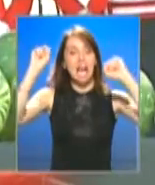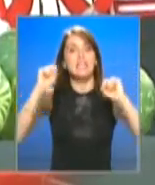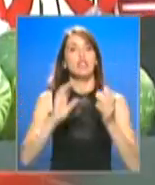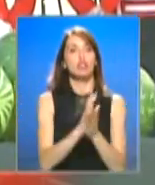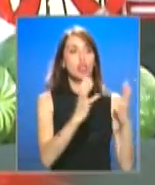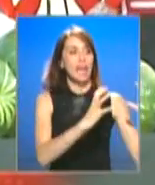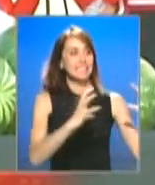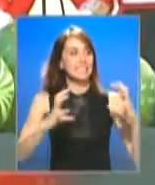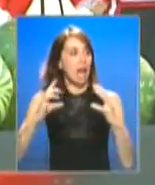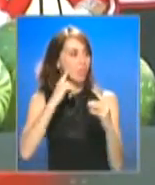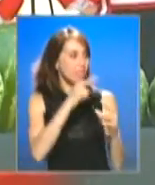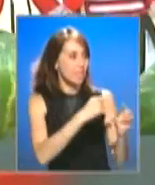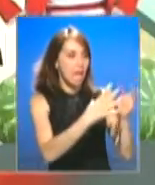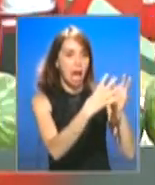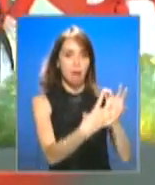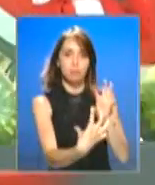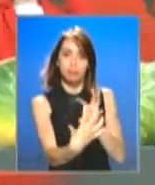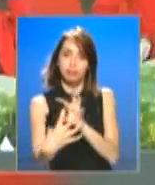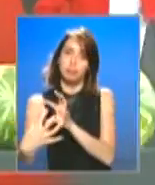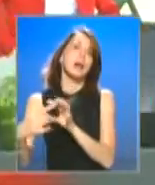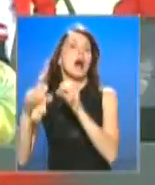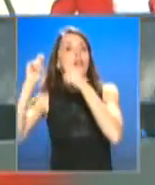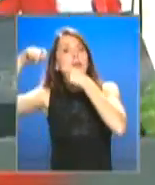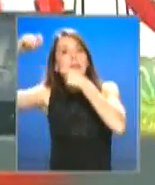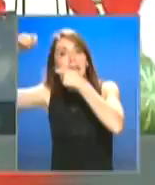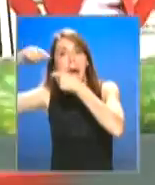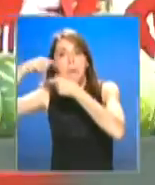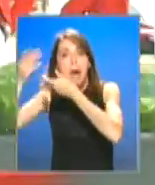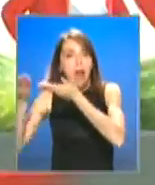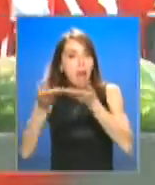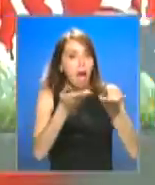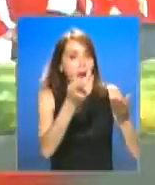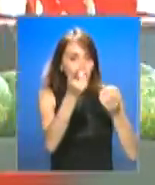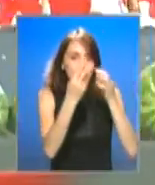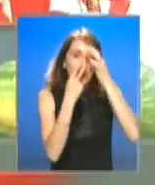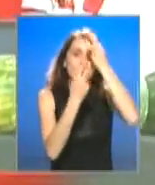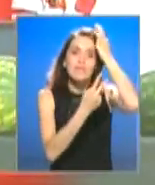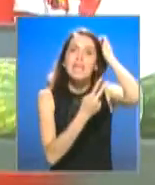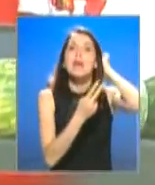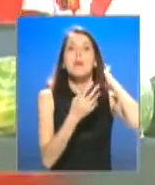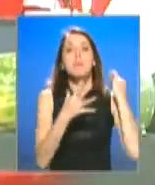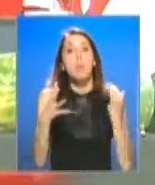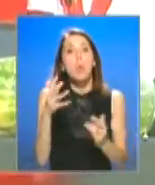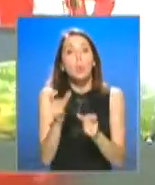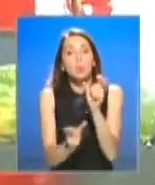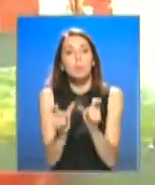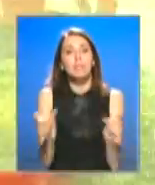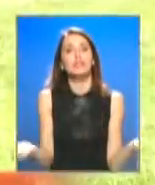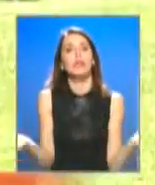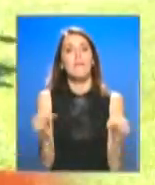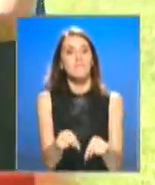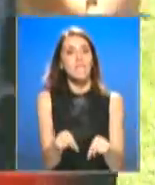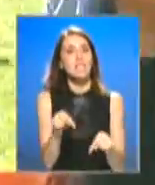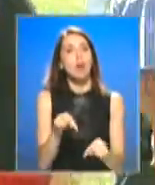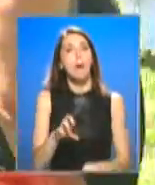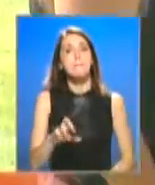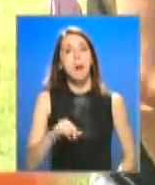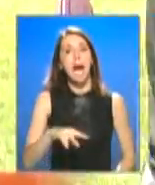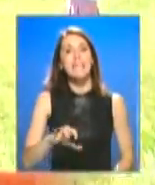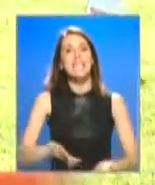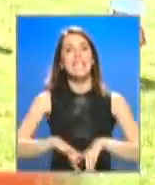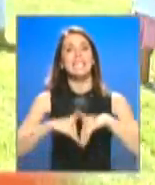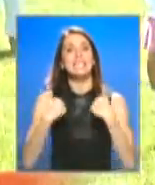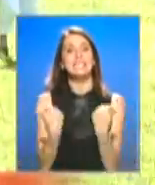el escenario, donde vamos a apuntar de inmediato con la cámara para que ustedes puedan ver. Es bastante la gente que ha llegado hasta aquí, hasta Paine, hasta el